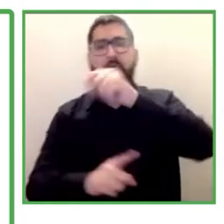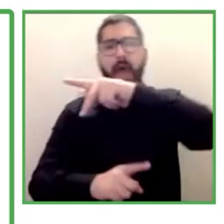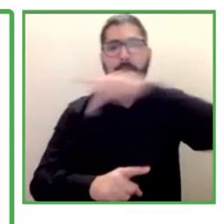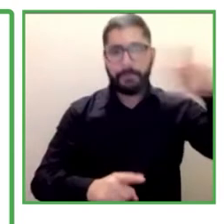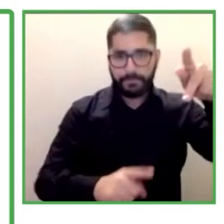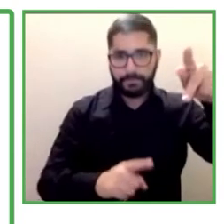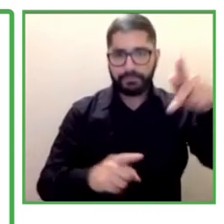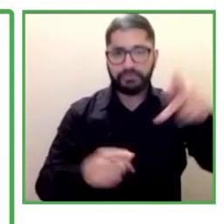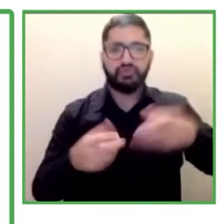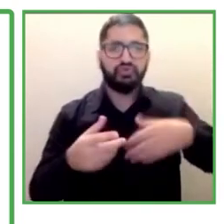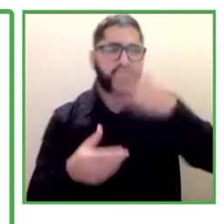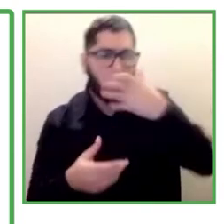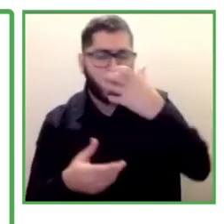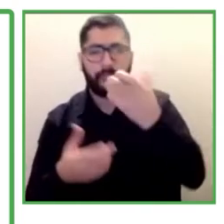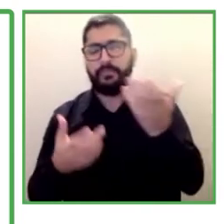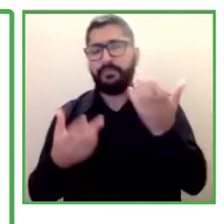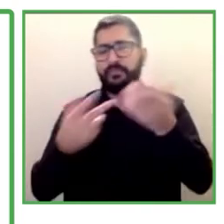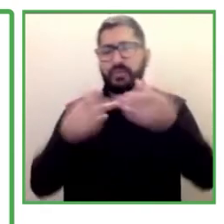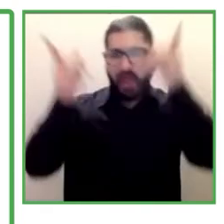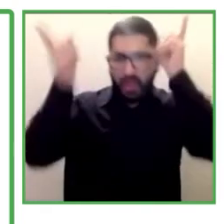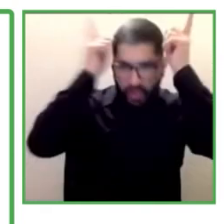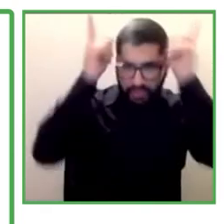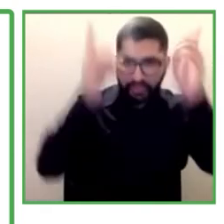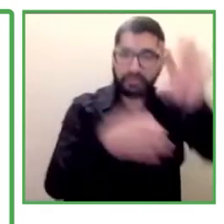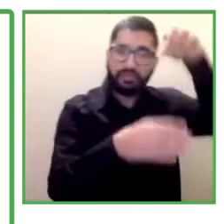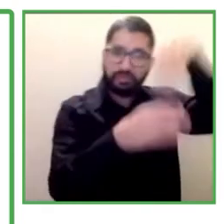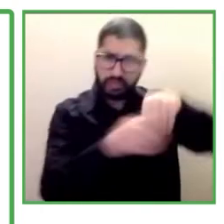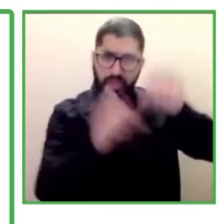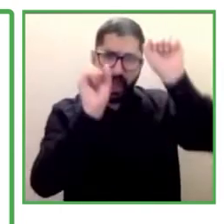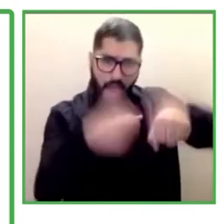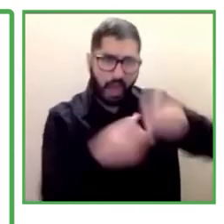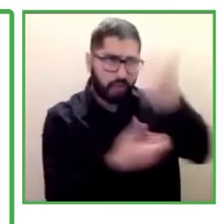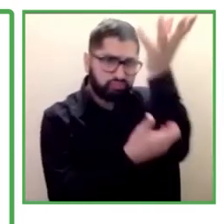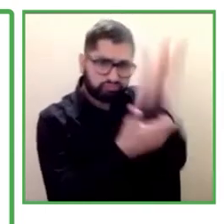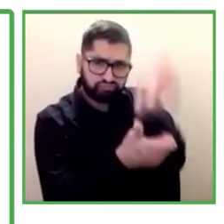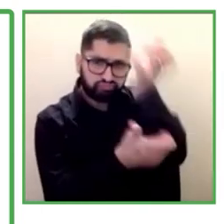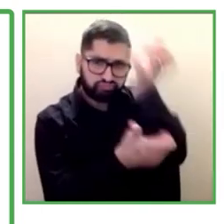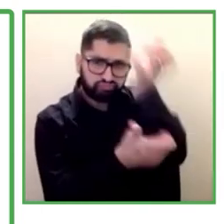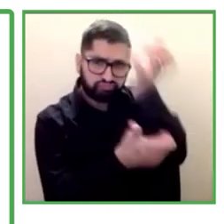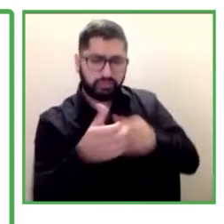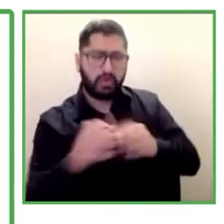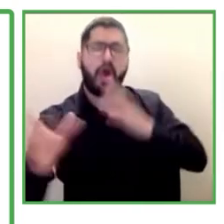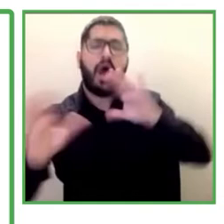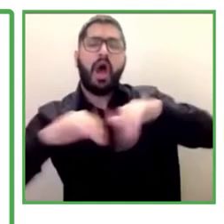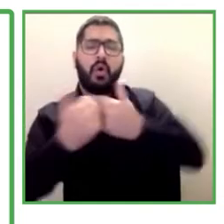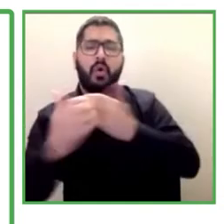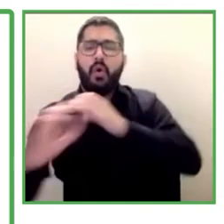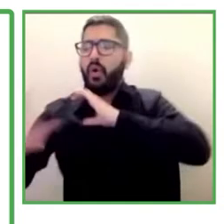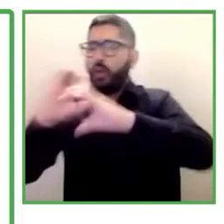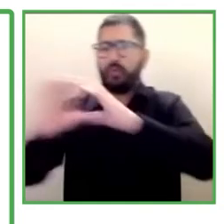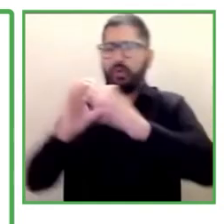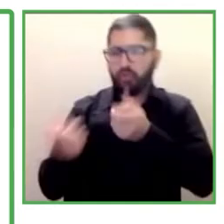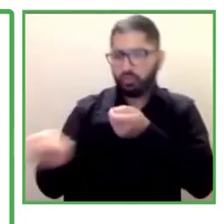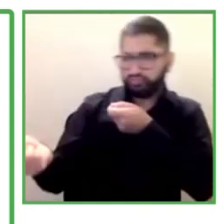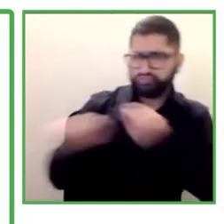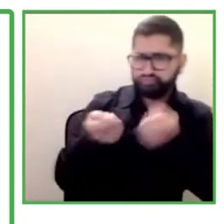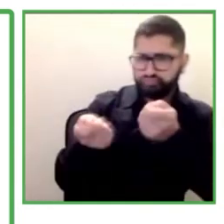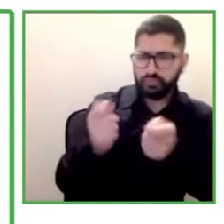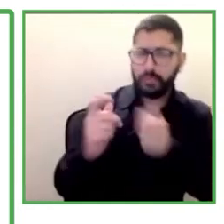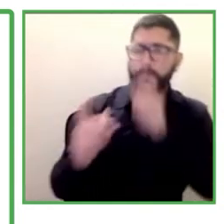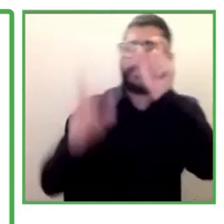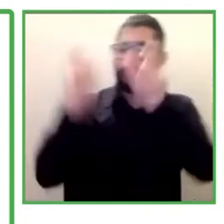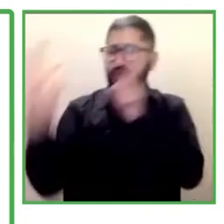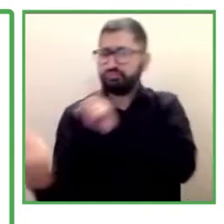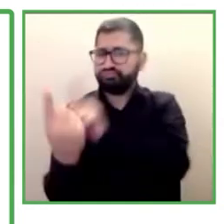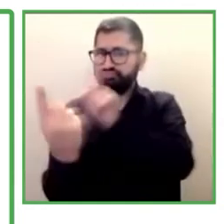Y es la forma en la que ahora tenemos de comunicarnos con los opositores y de trasladar toda la información. Además,